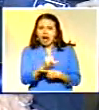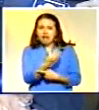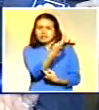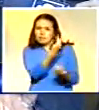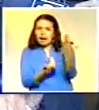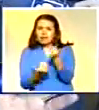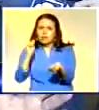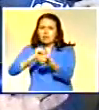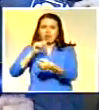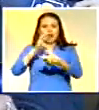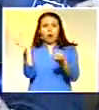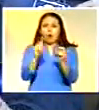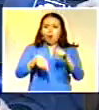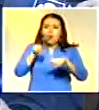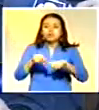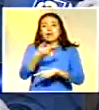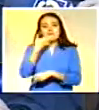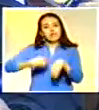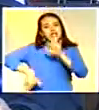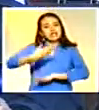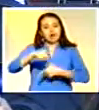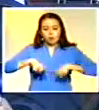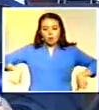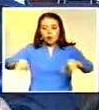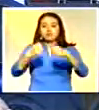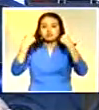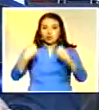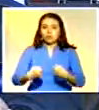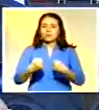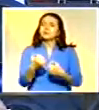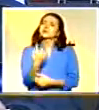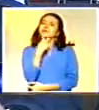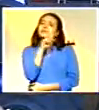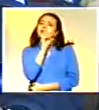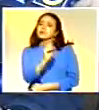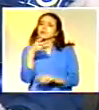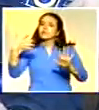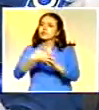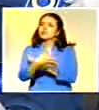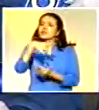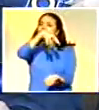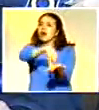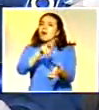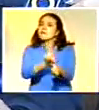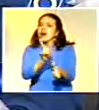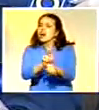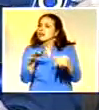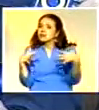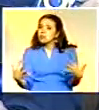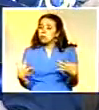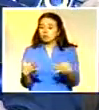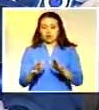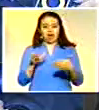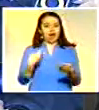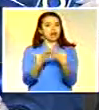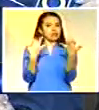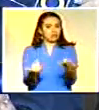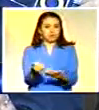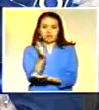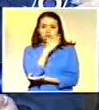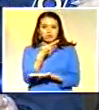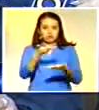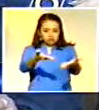de la montaña, que se retiran a sectores seguros. ¿Hacia el estado Vargas ha recibido reporte? No, no he recibido reporte del estado Vargas. Ya verdad que fue muy complicado en Caracas